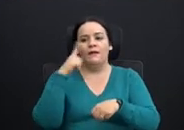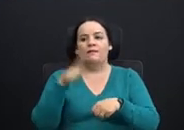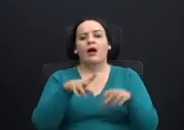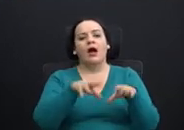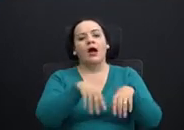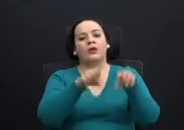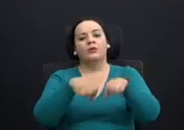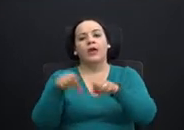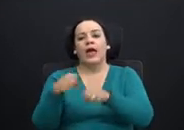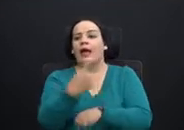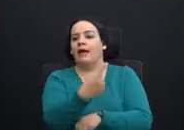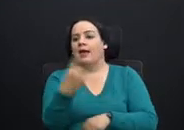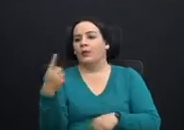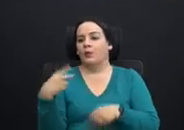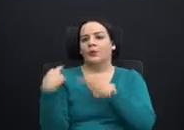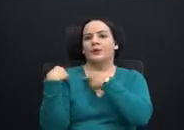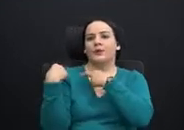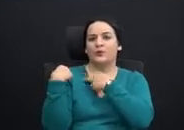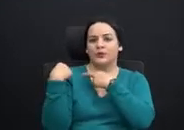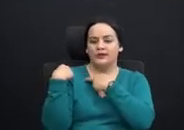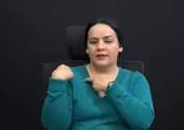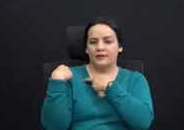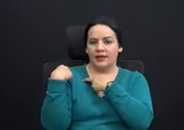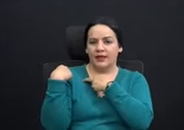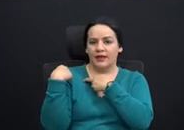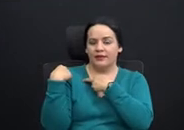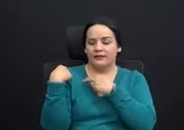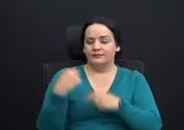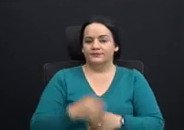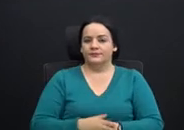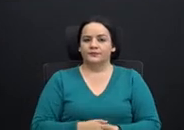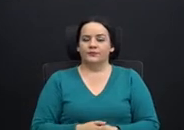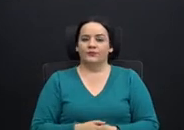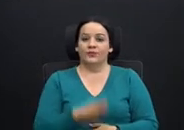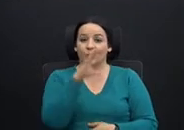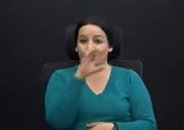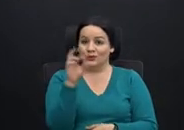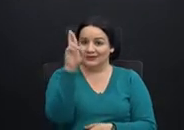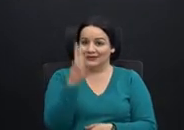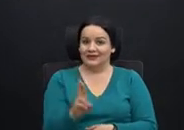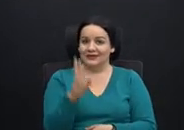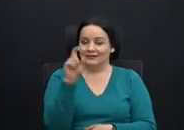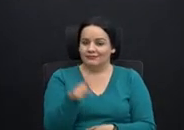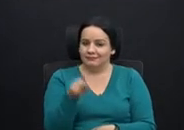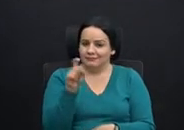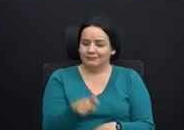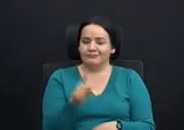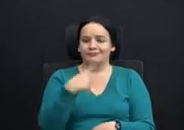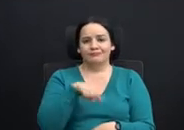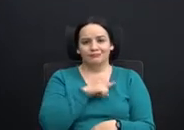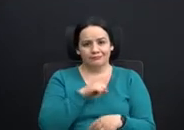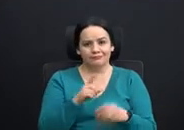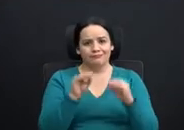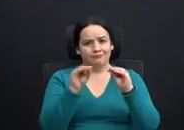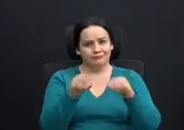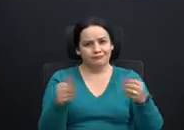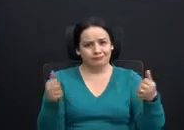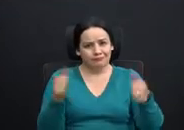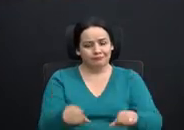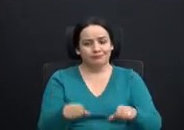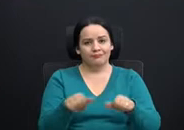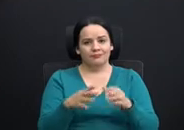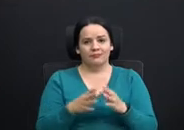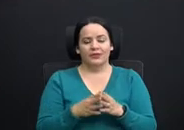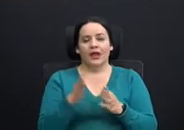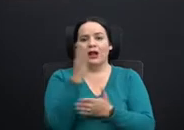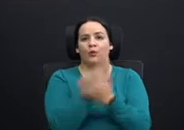uno la cuota de responsabilidad que le corresponda. Costa Rica ocupa que nos pongamos de acuerdo. Y aquí hay